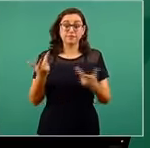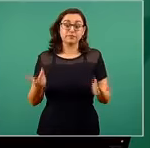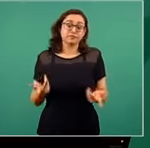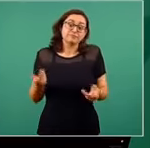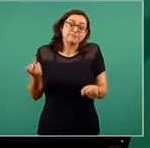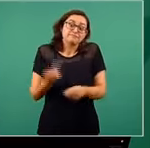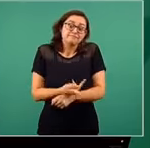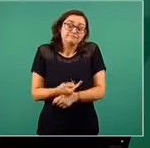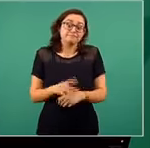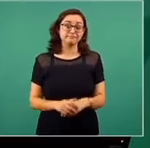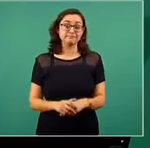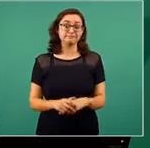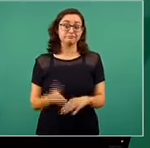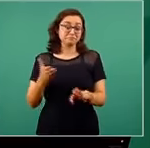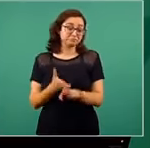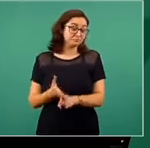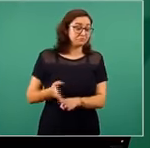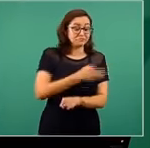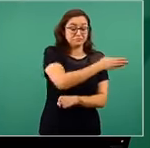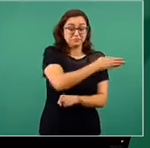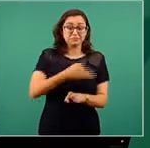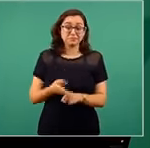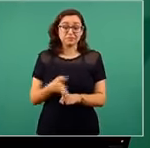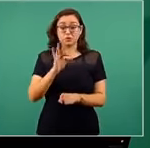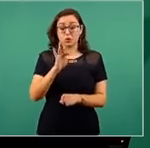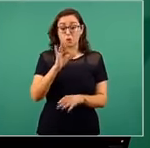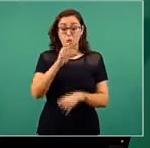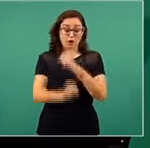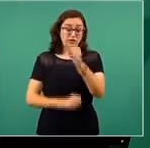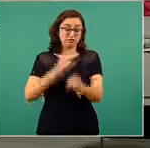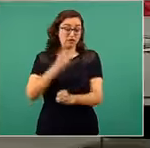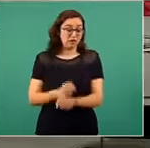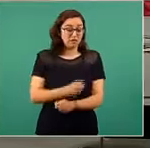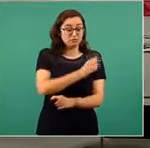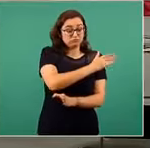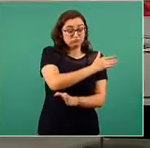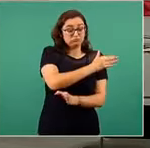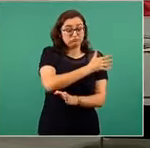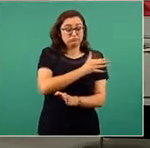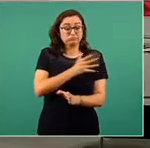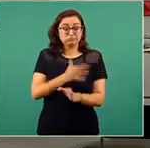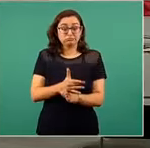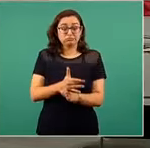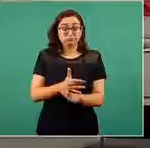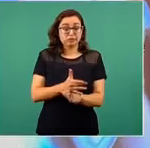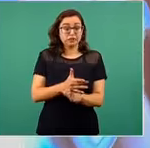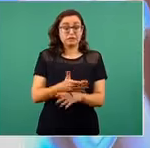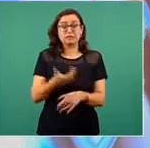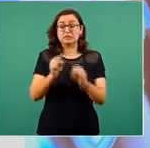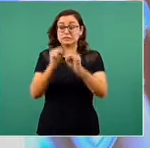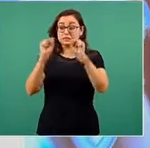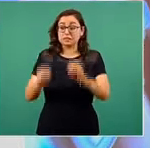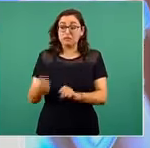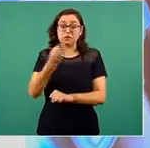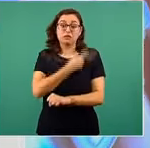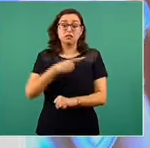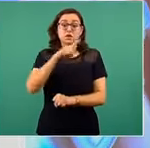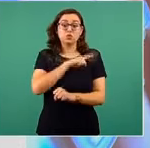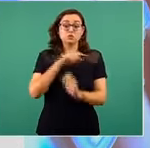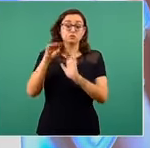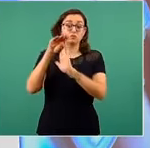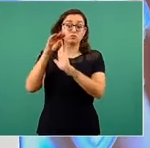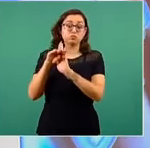de 40 años y mayormente de los últimos 15, el sistema de salud de México, siempre limitado,